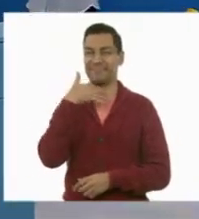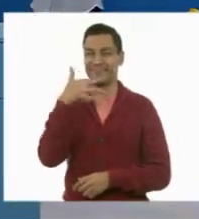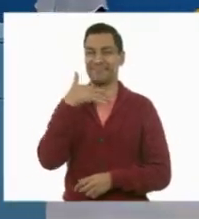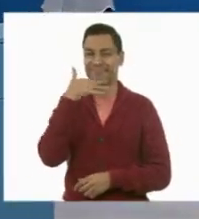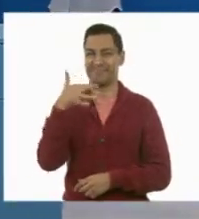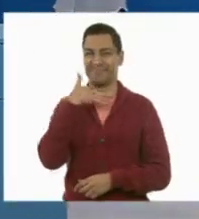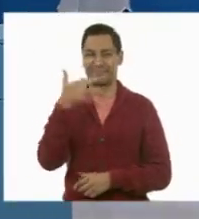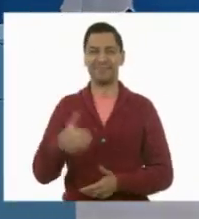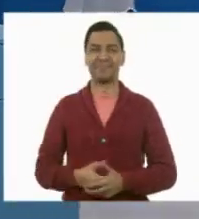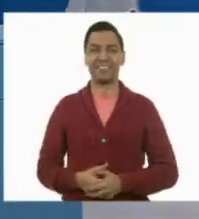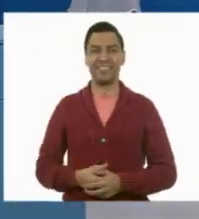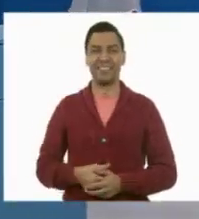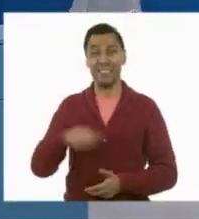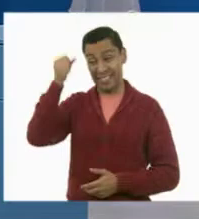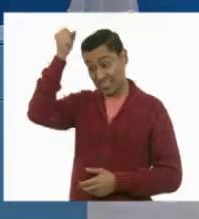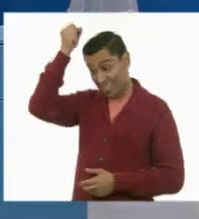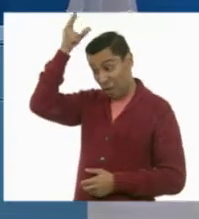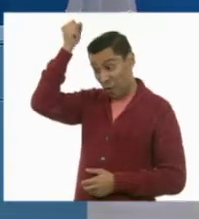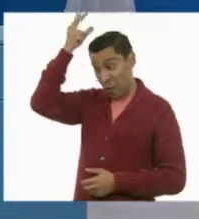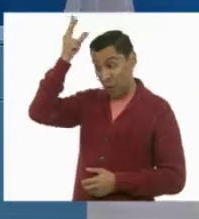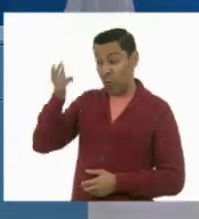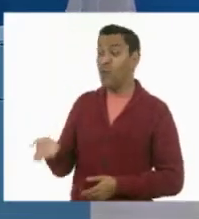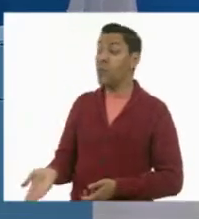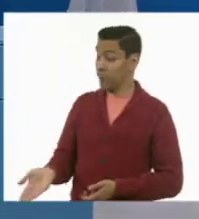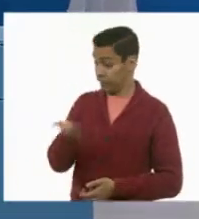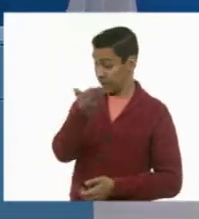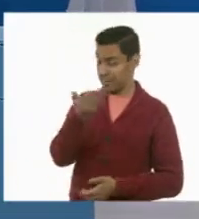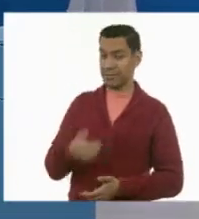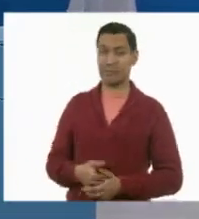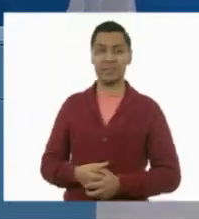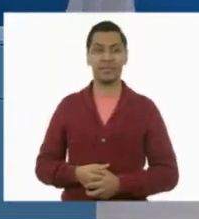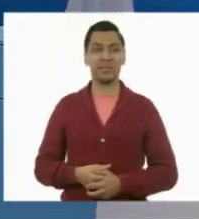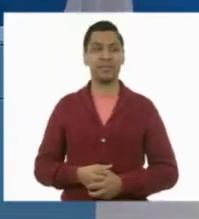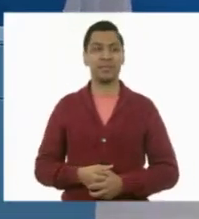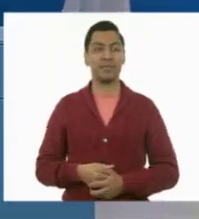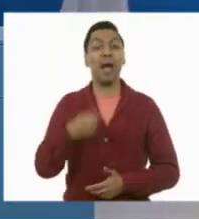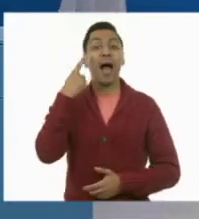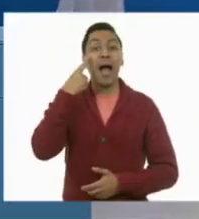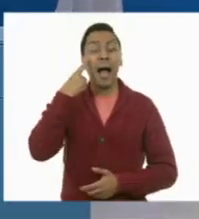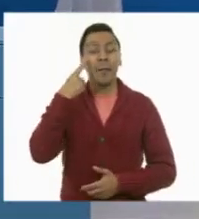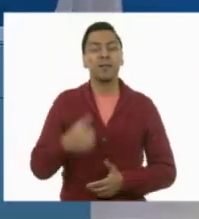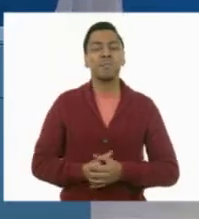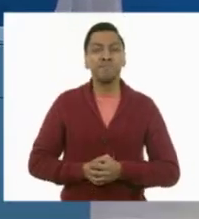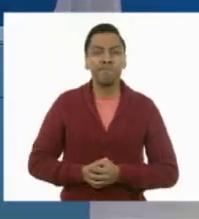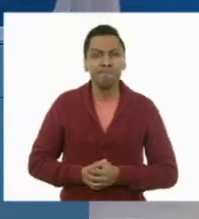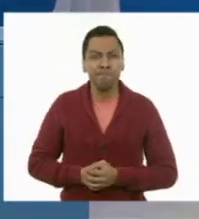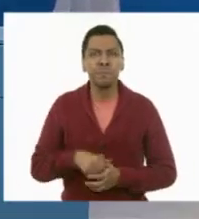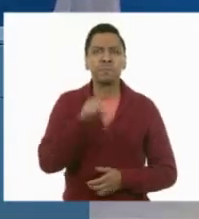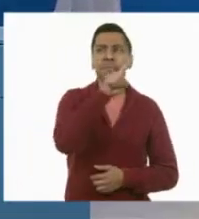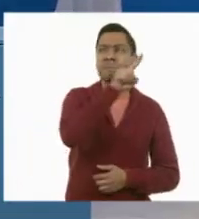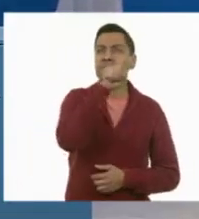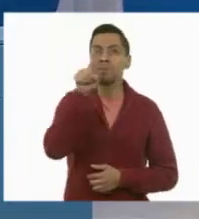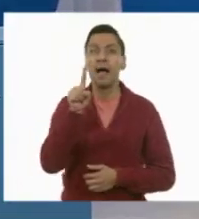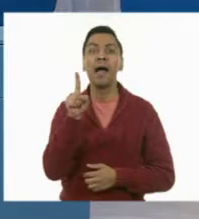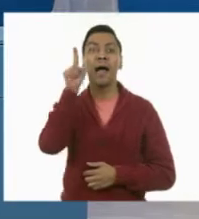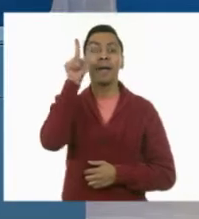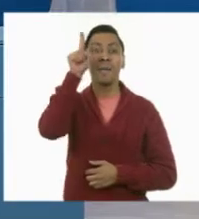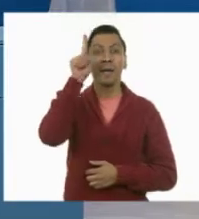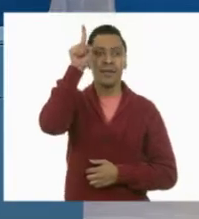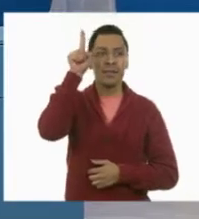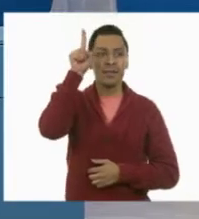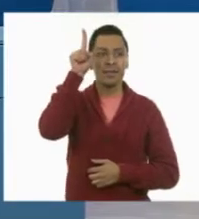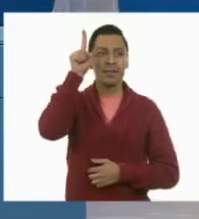Raúl, vale hacer ya trampa, que lo maestra. Sabes tú, Raúl, a ver si es cierto. Sí, la de arriba,